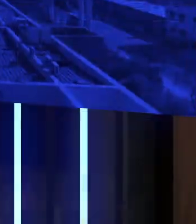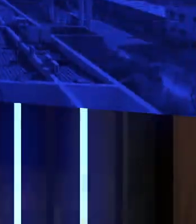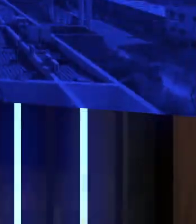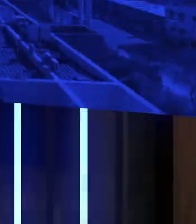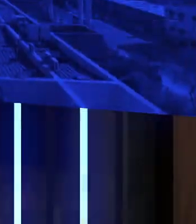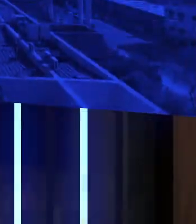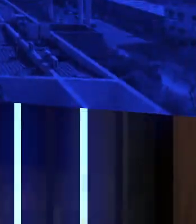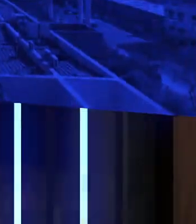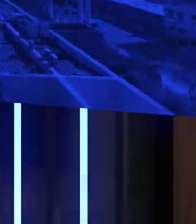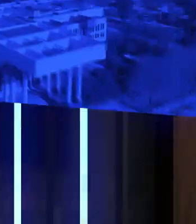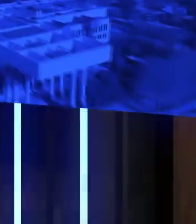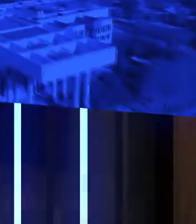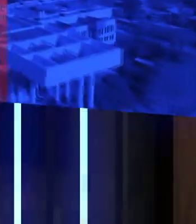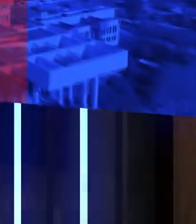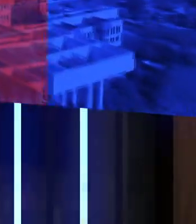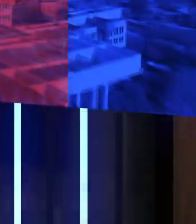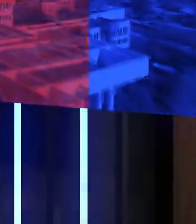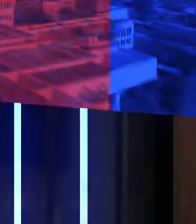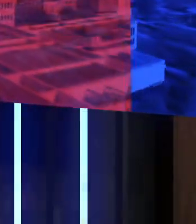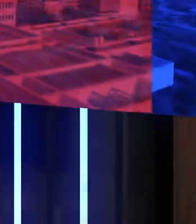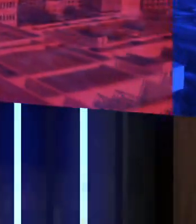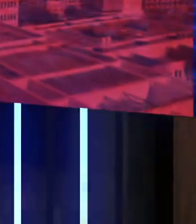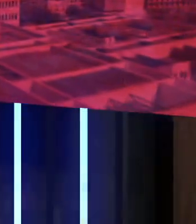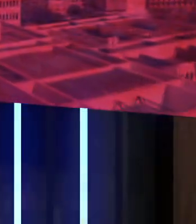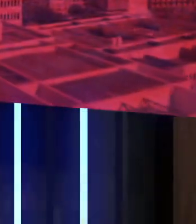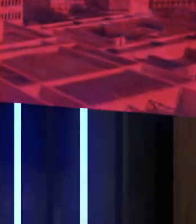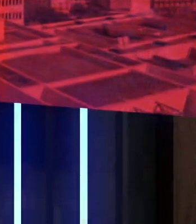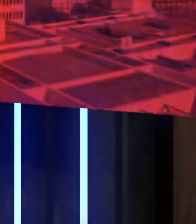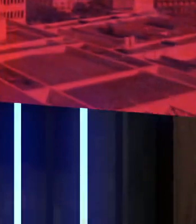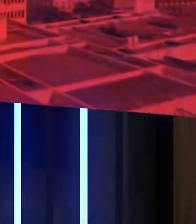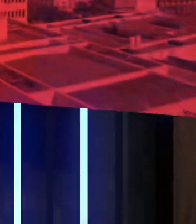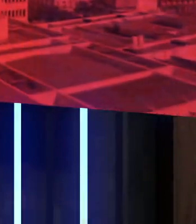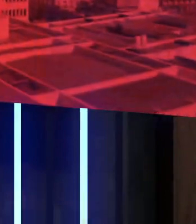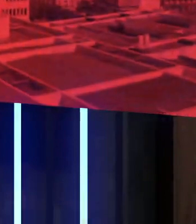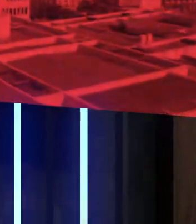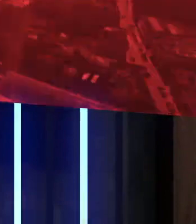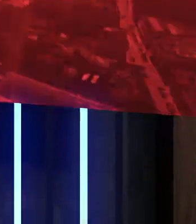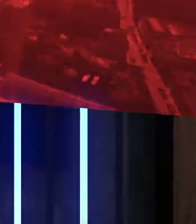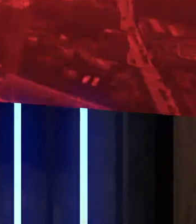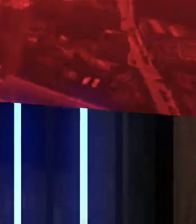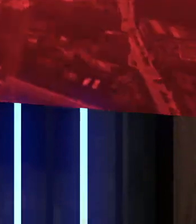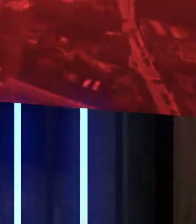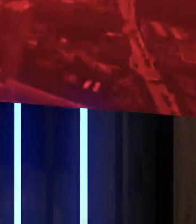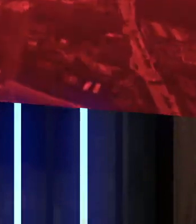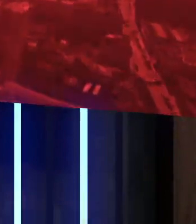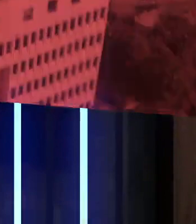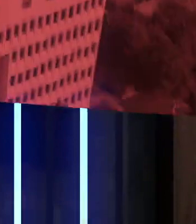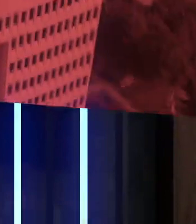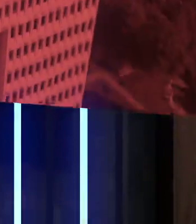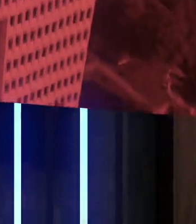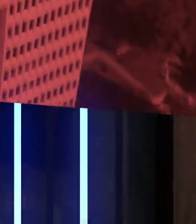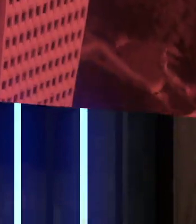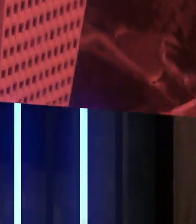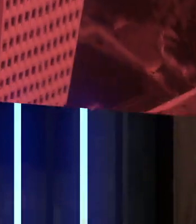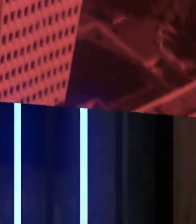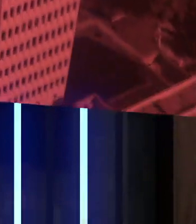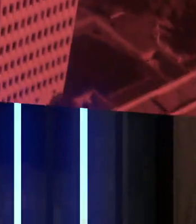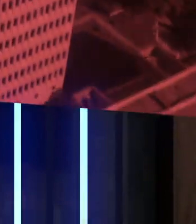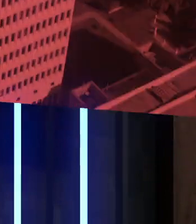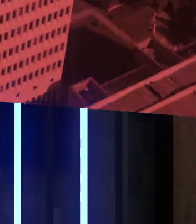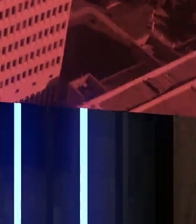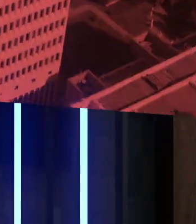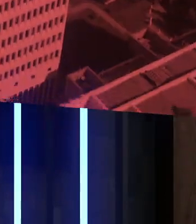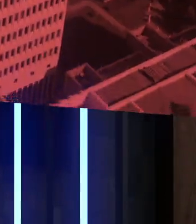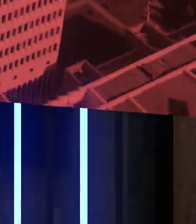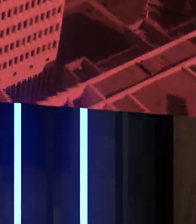Al Senado va segundo trámite constitucional, irá el acuerdo entre el Gobierno de Chile y la Organización Internacional de Policía